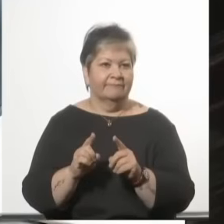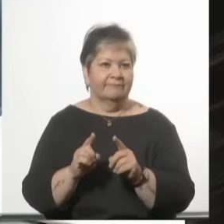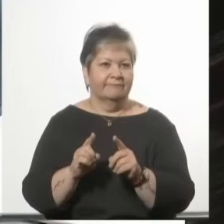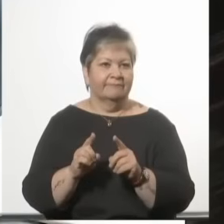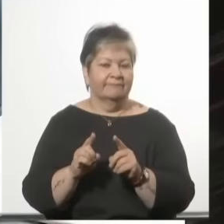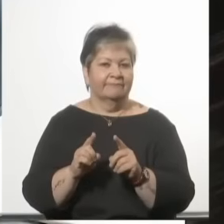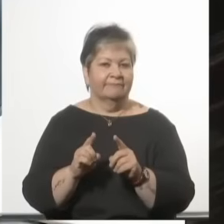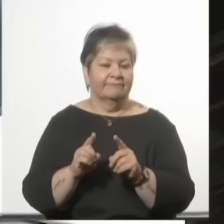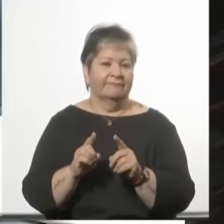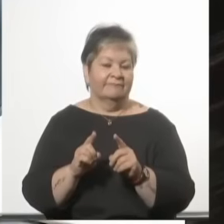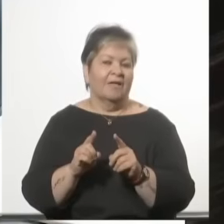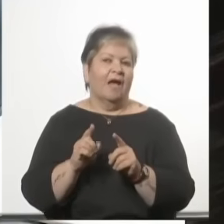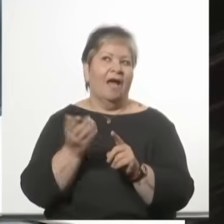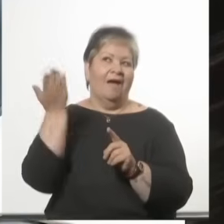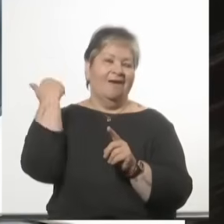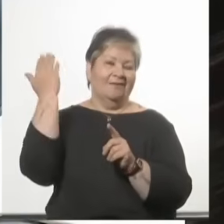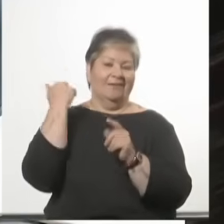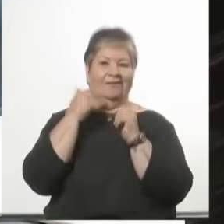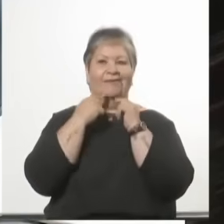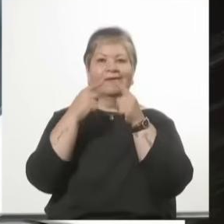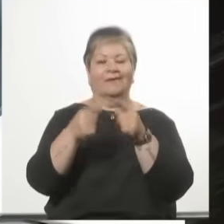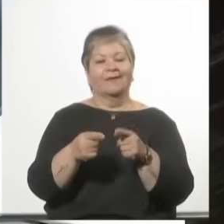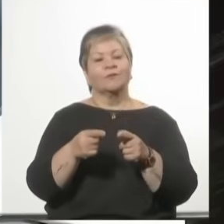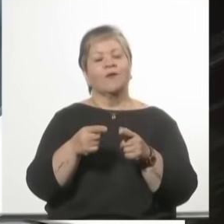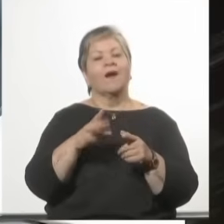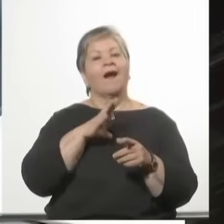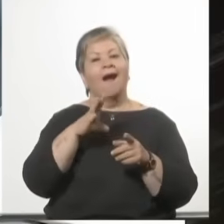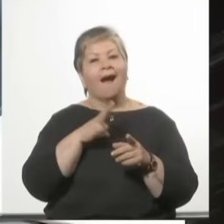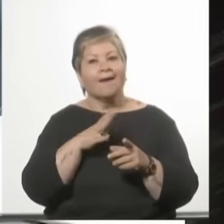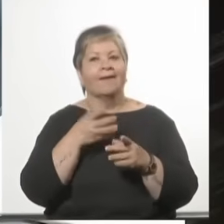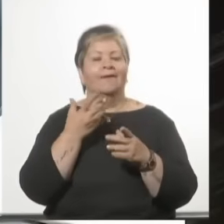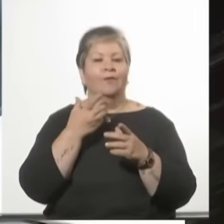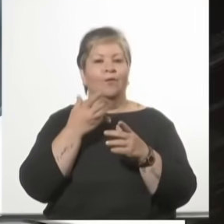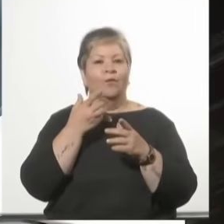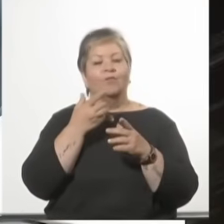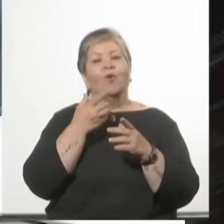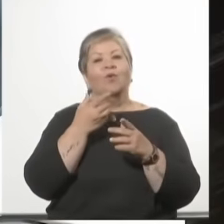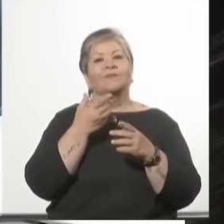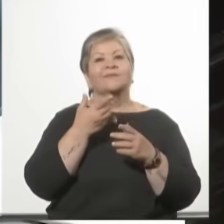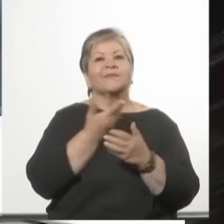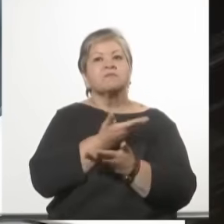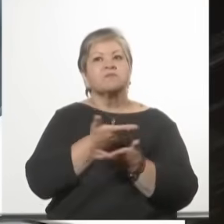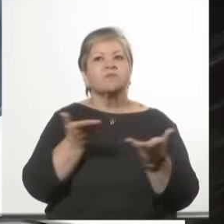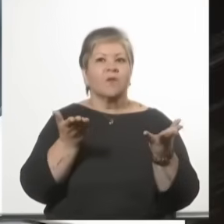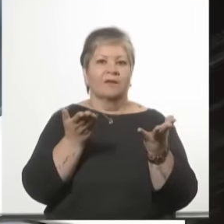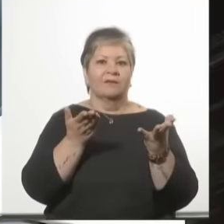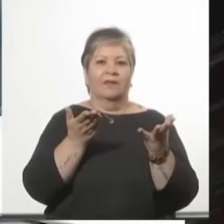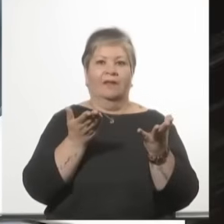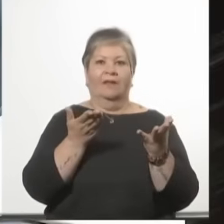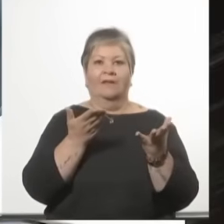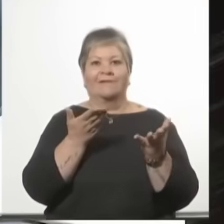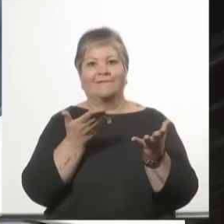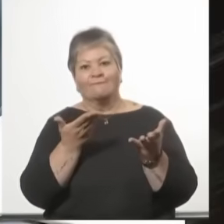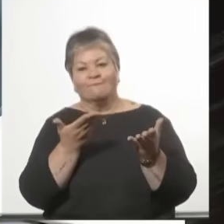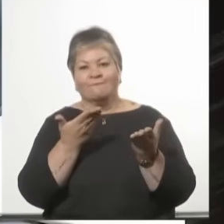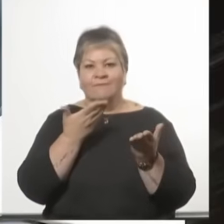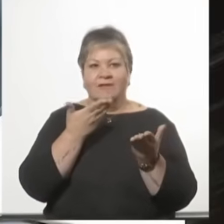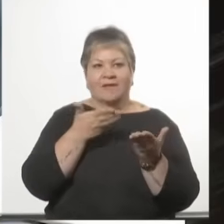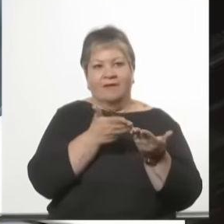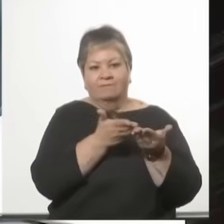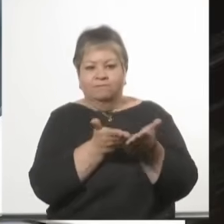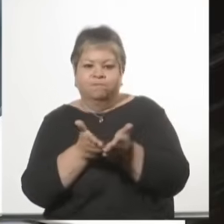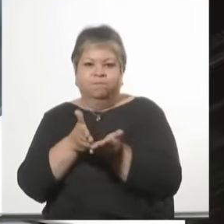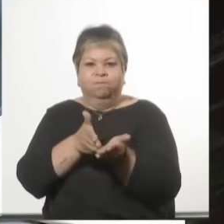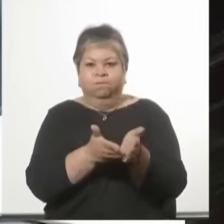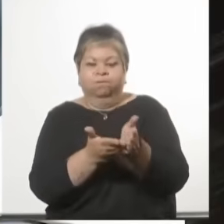encienden, lo hemos dicho en otras oportunidades, algunas alertas que tienen que ver con la estabilidad, que tienen que ver con la